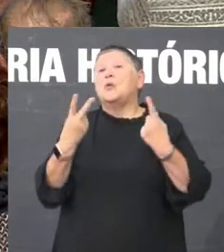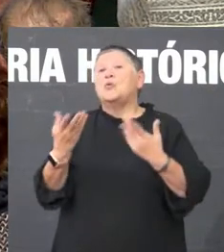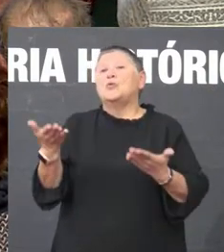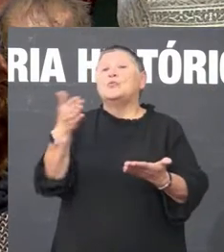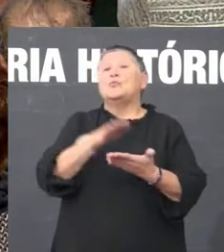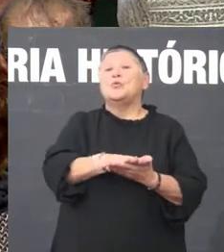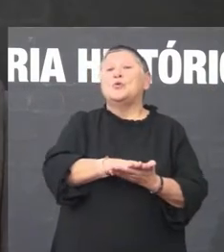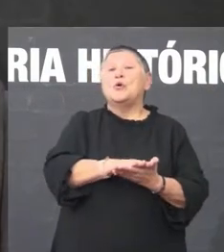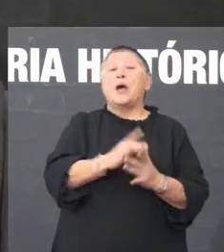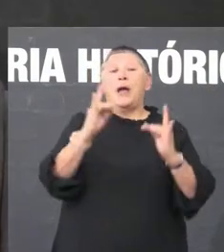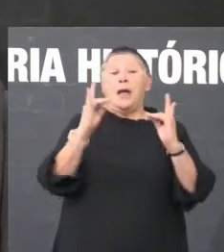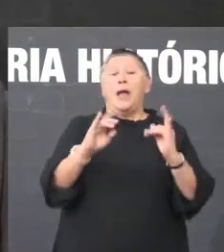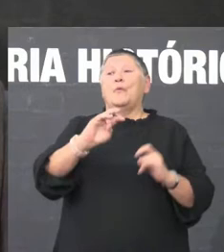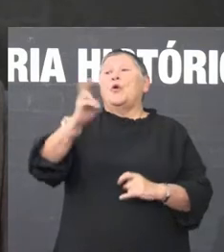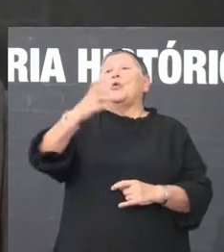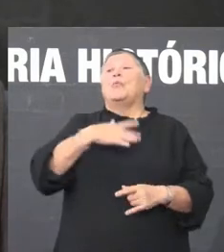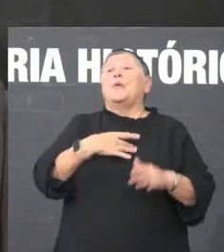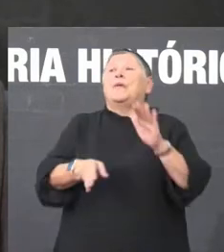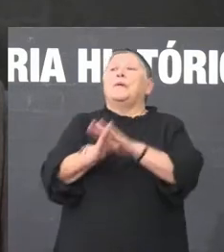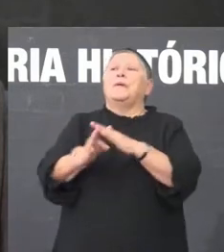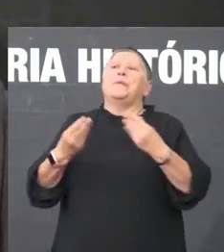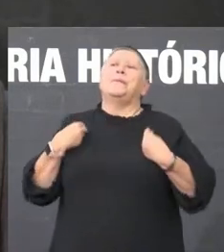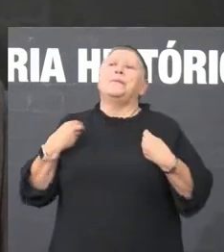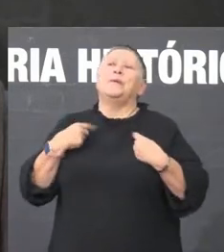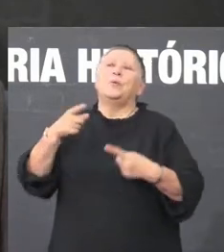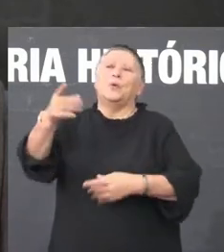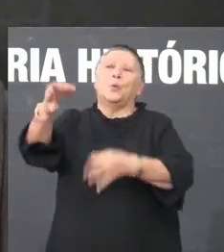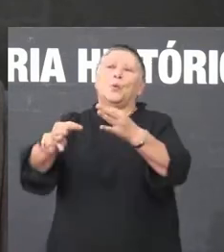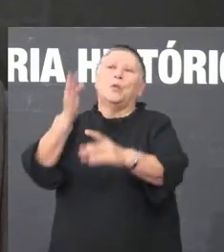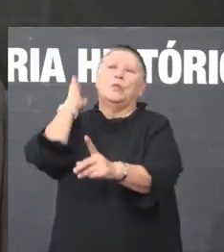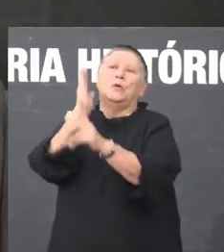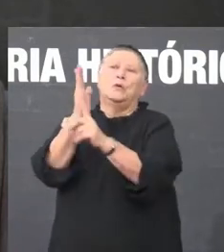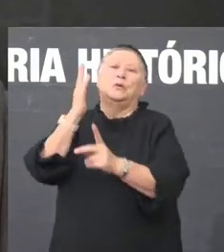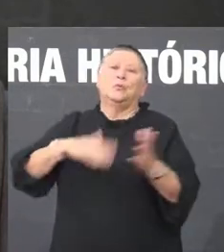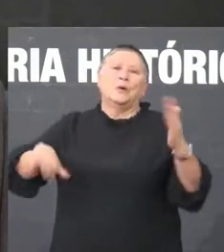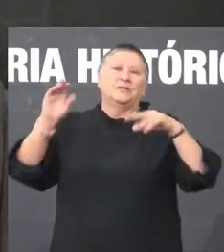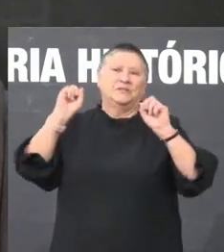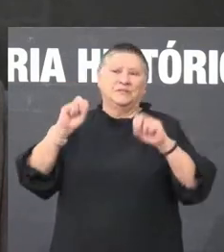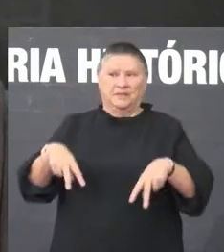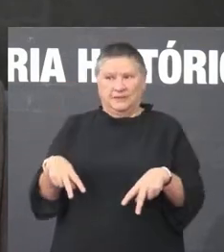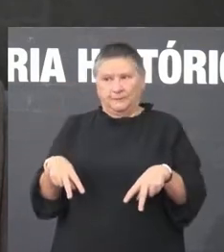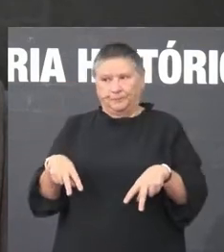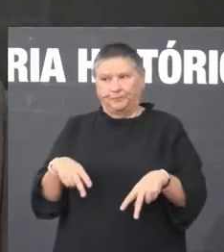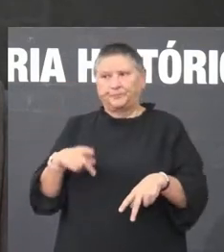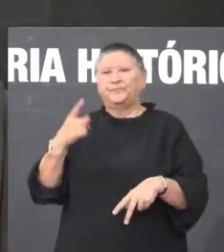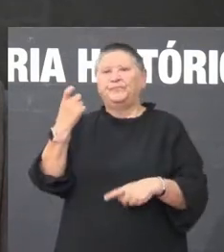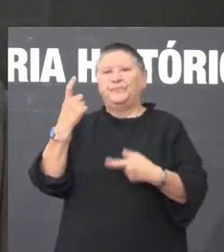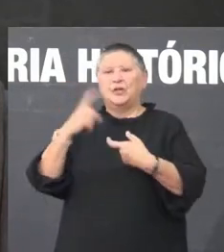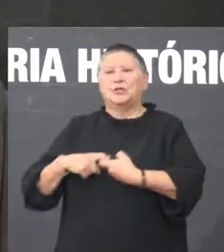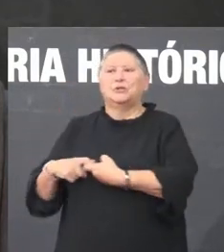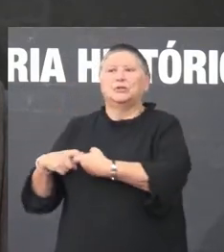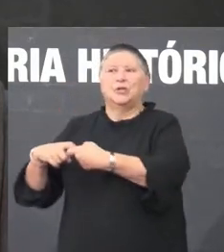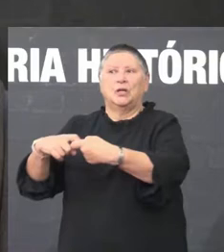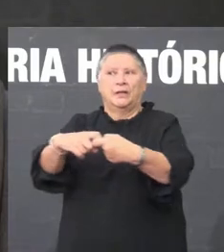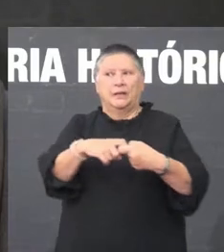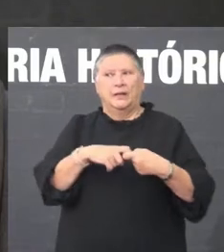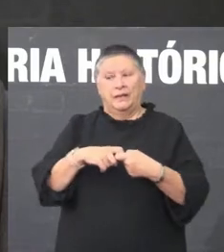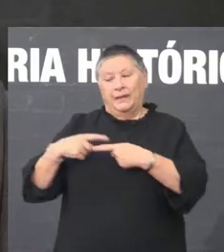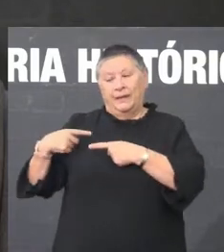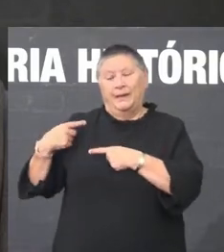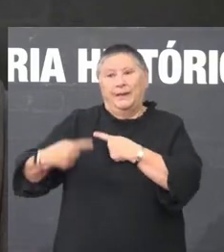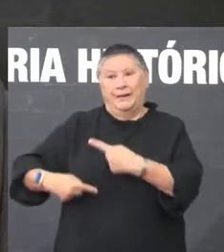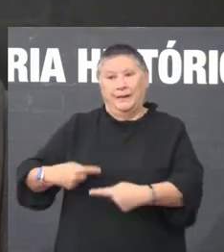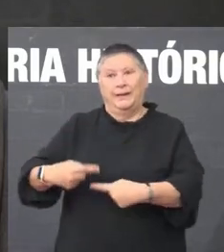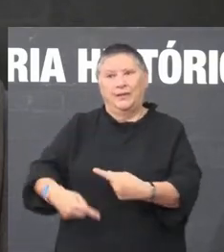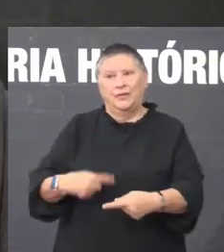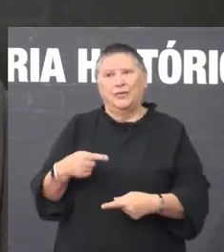e algún outro ainda anda por aí sin que pudera ser xuzgado. Creo que é un exercicio de solidaridade tamén entre xeracións que iso